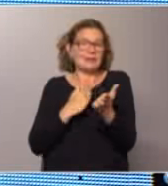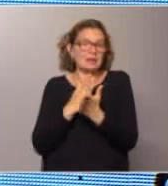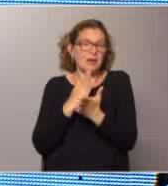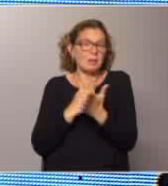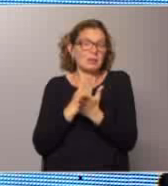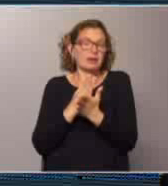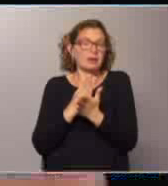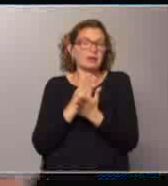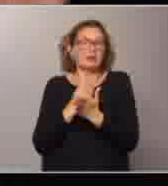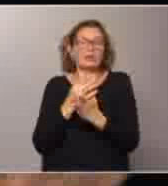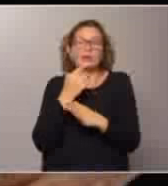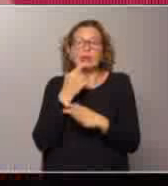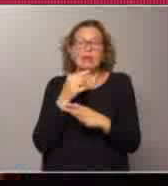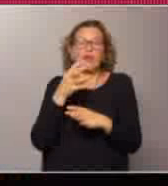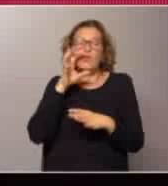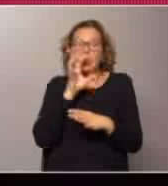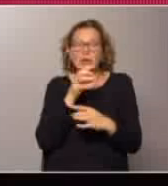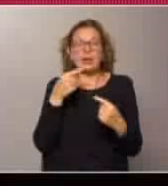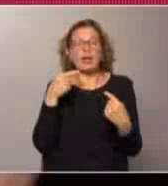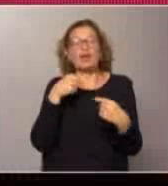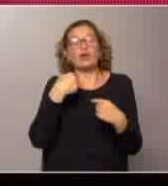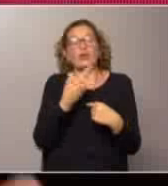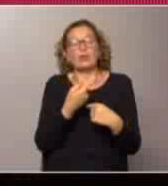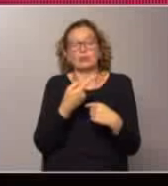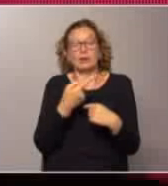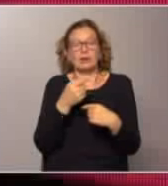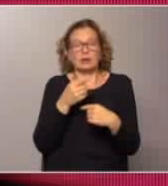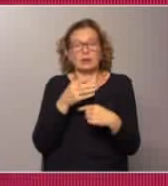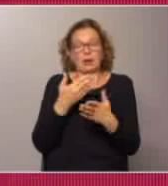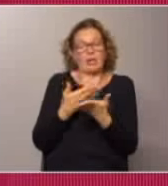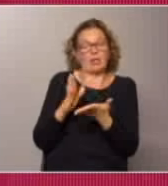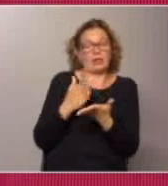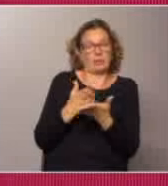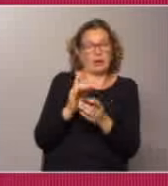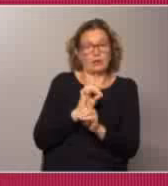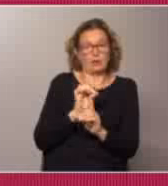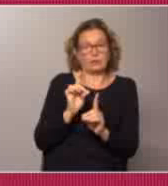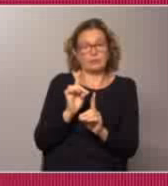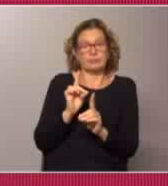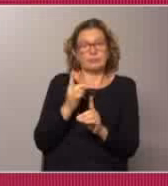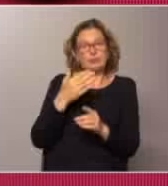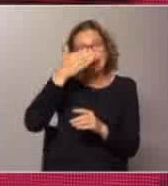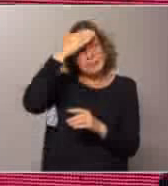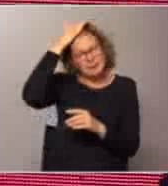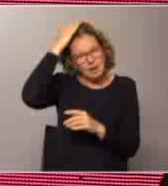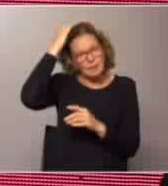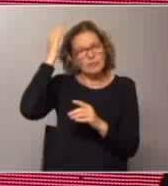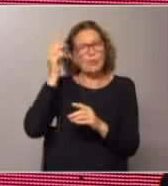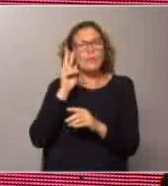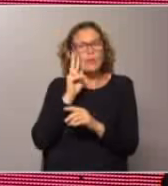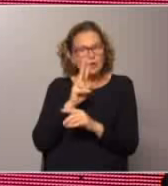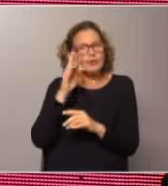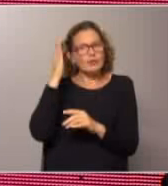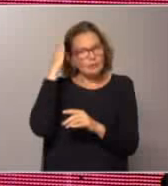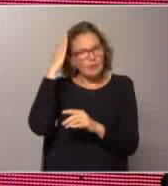se utilicen para incitar a la violencia por razones raciales o discriminatorias y trump como ustedes viendo